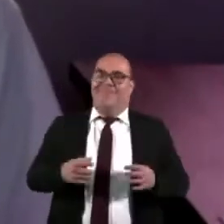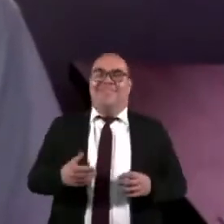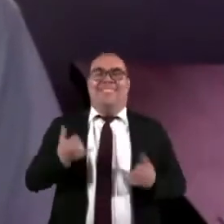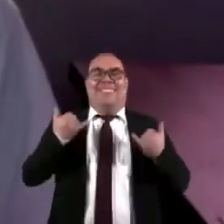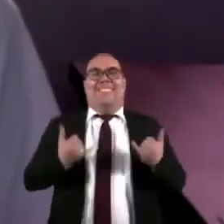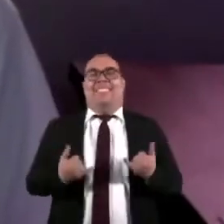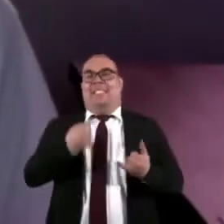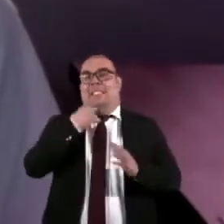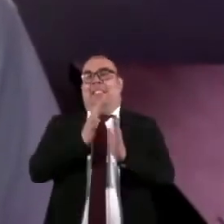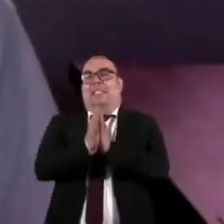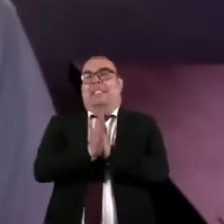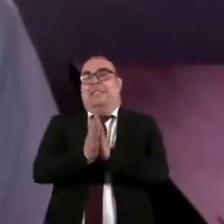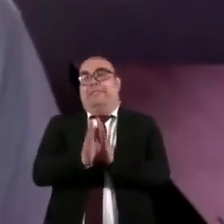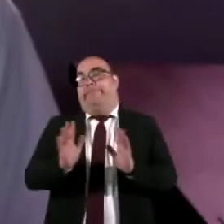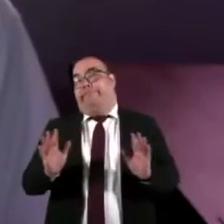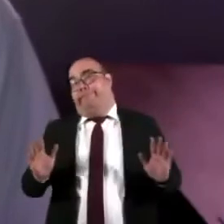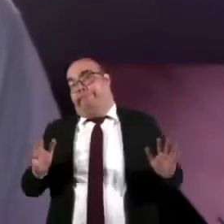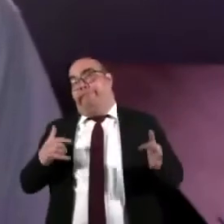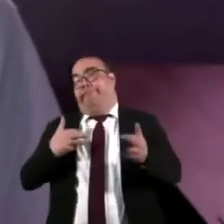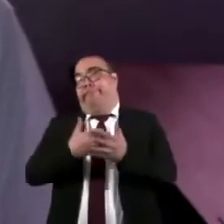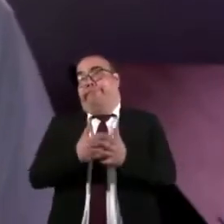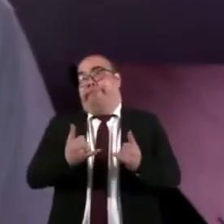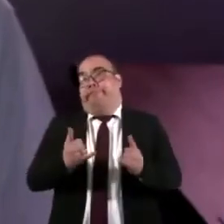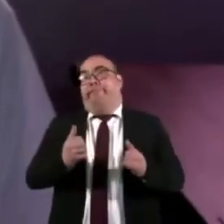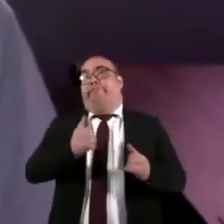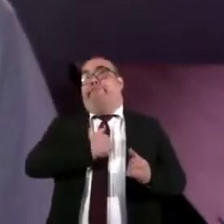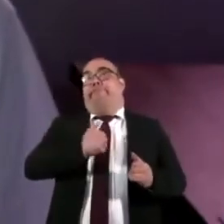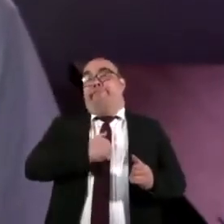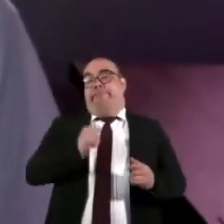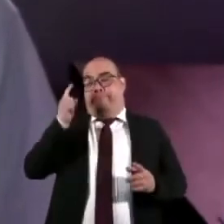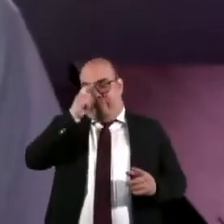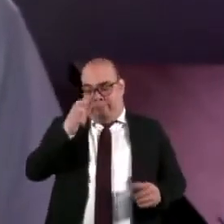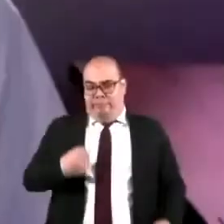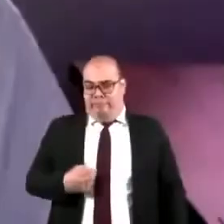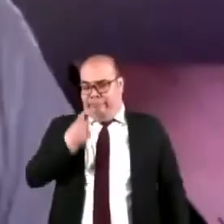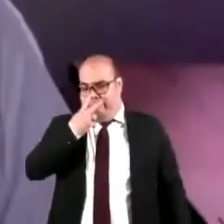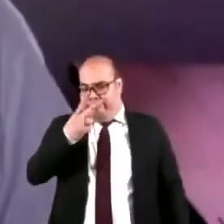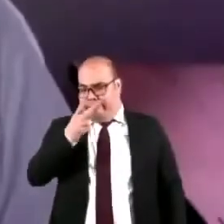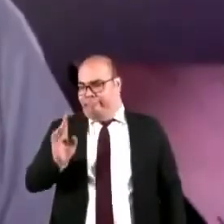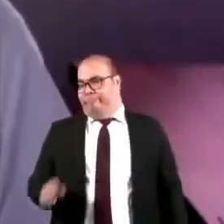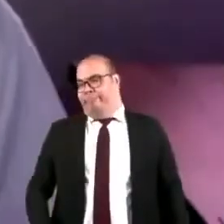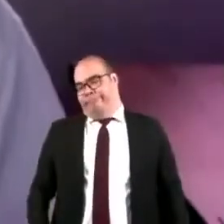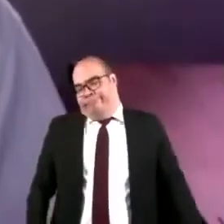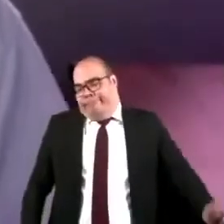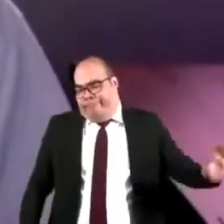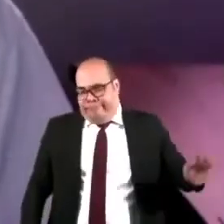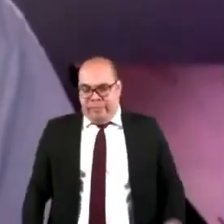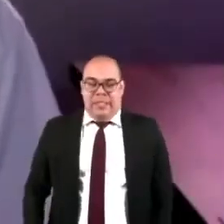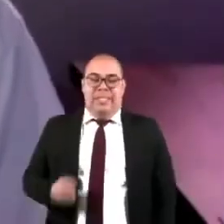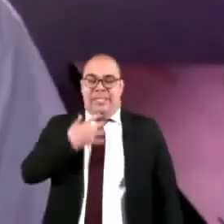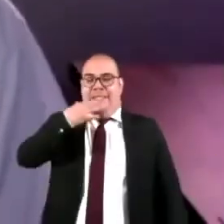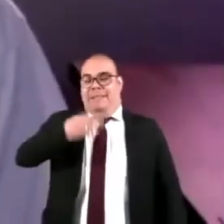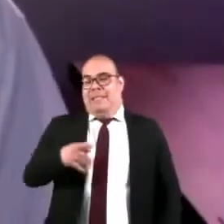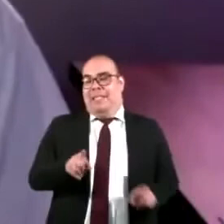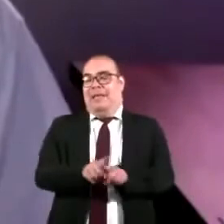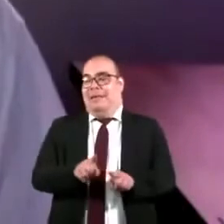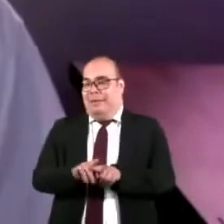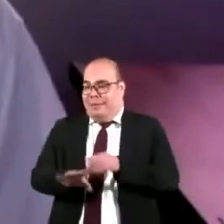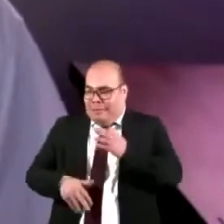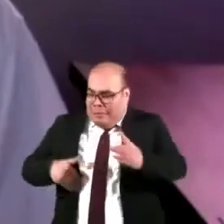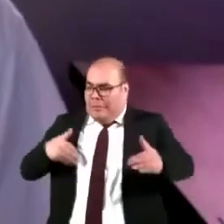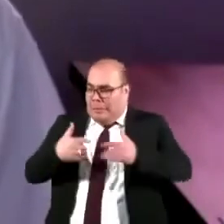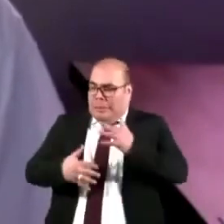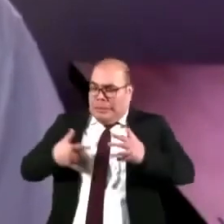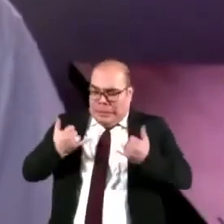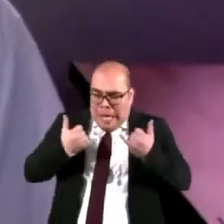un análisis ahora mucho y autocrítico después de ver de palpar, de sentir los resultados de nuestra